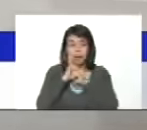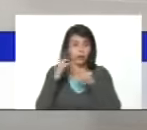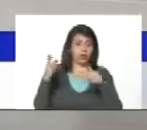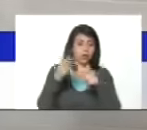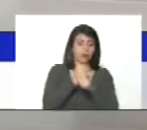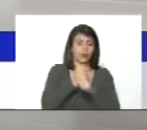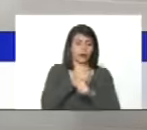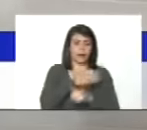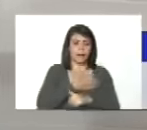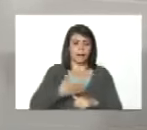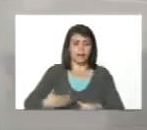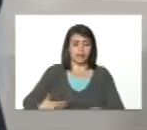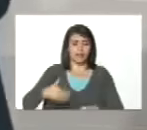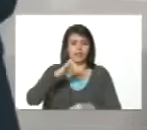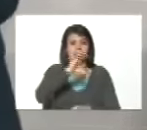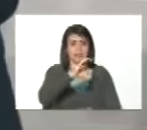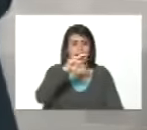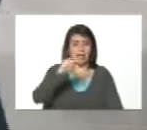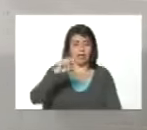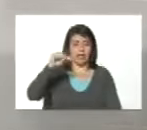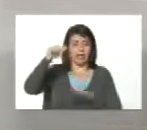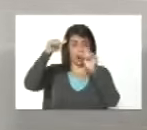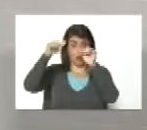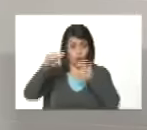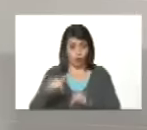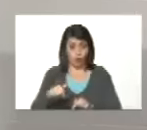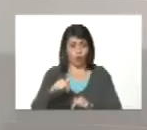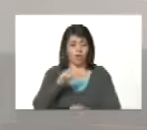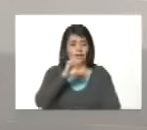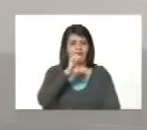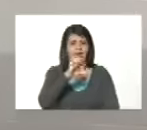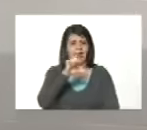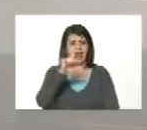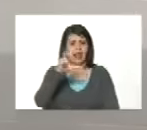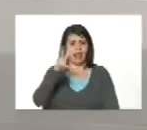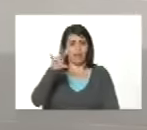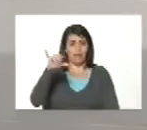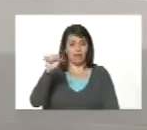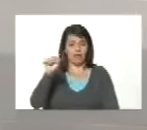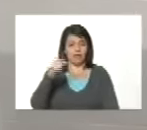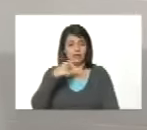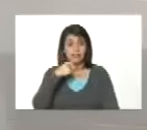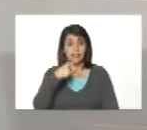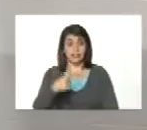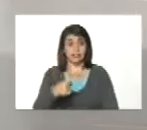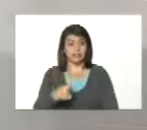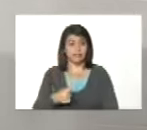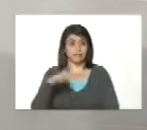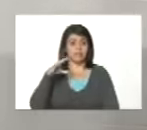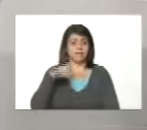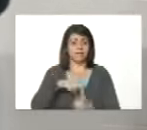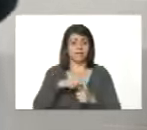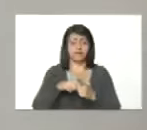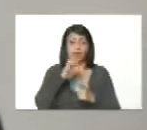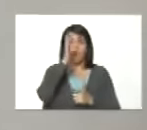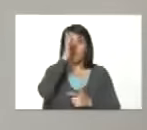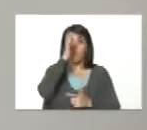señor presidente del Poder Electoral venezolano, Elvis Amoroso, porque en un arresto de